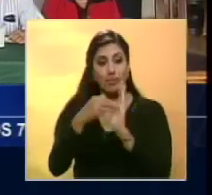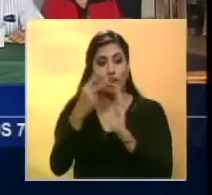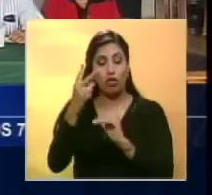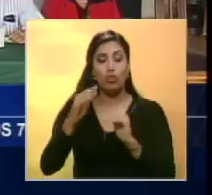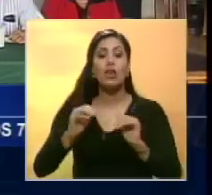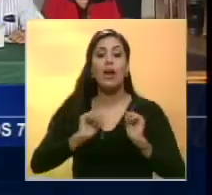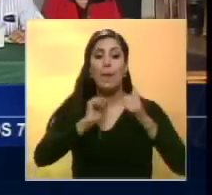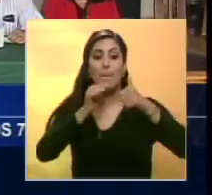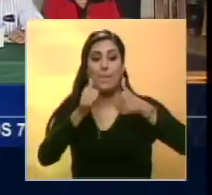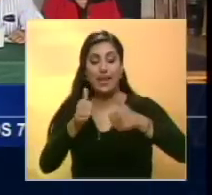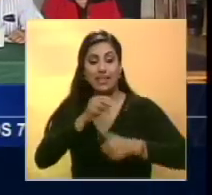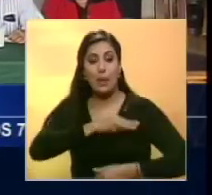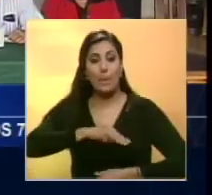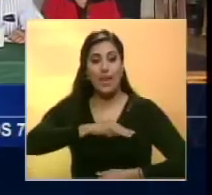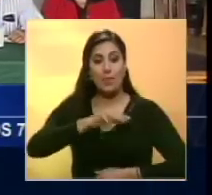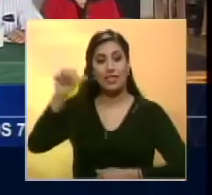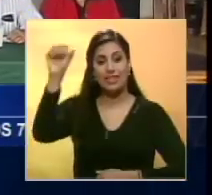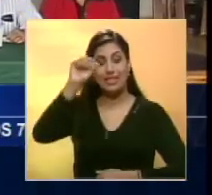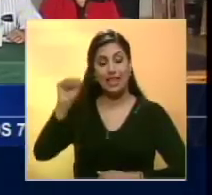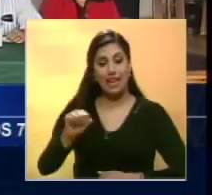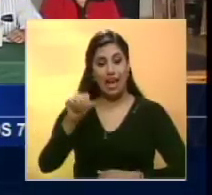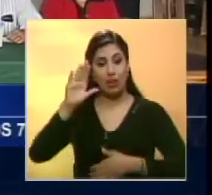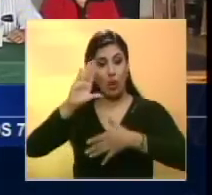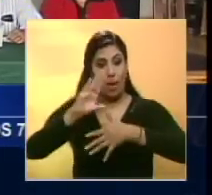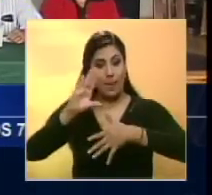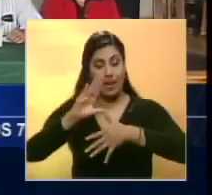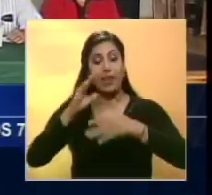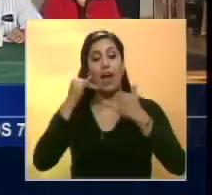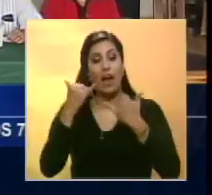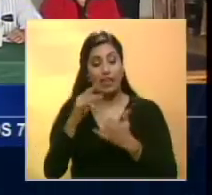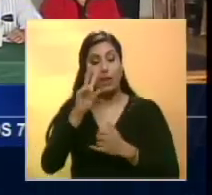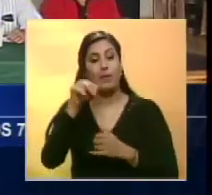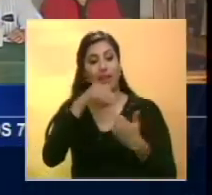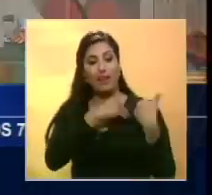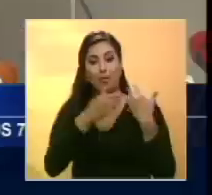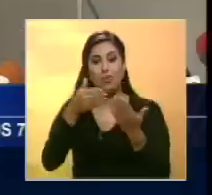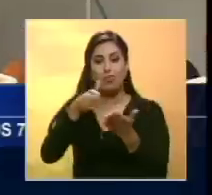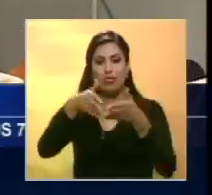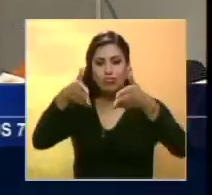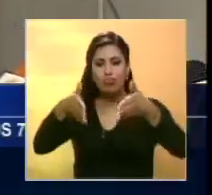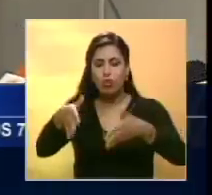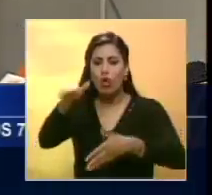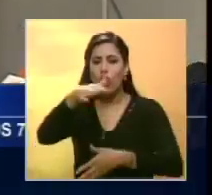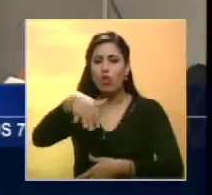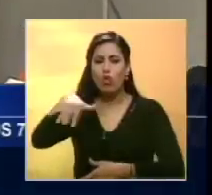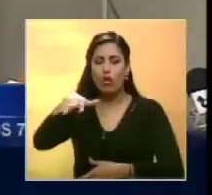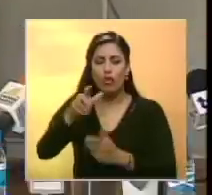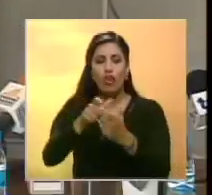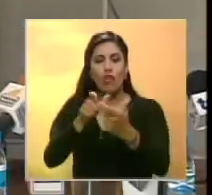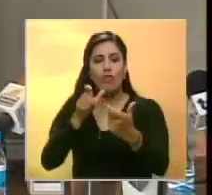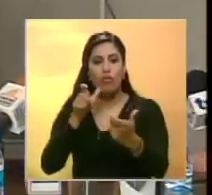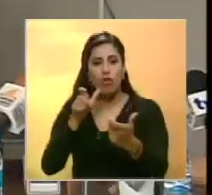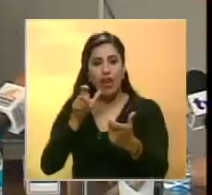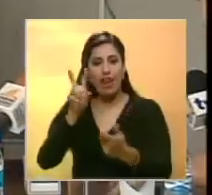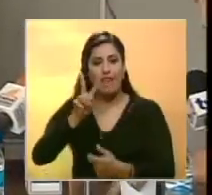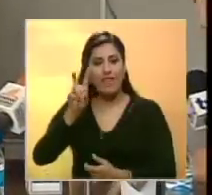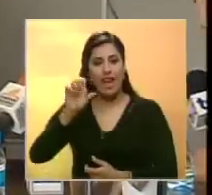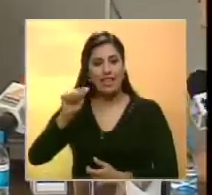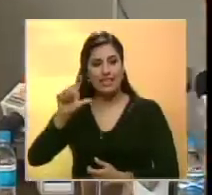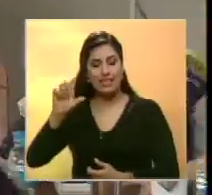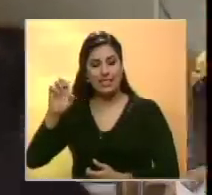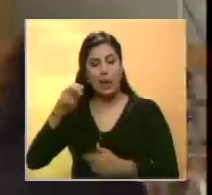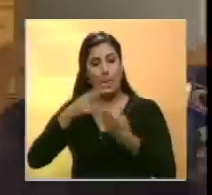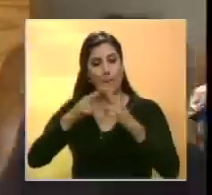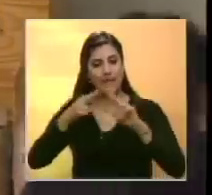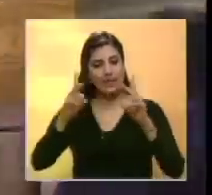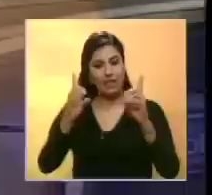miembro de la Confederación de Sindicatos de las Américas. También se conoció que sus restos serán velados en la funeraria Vallés. Paz